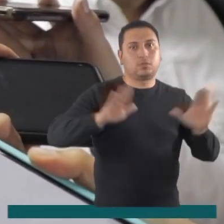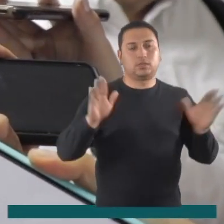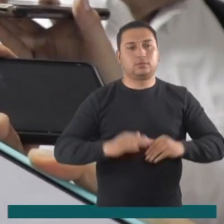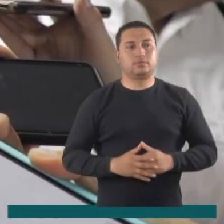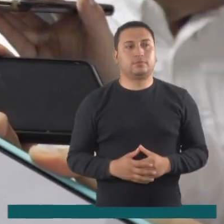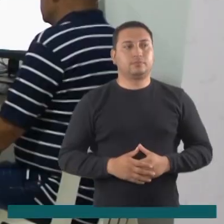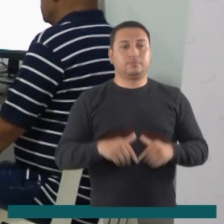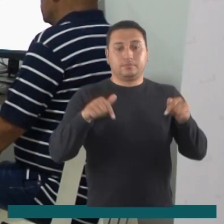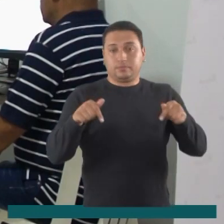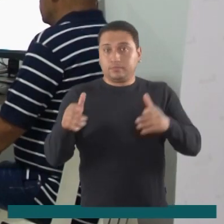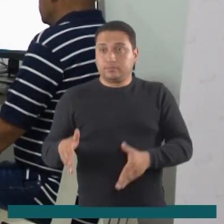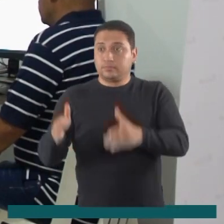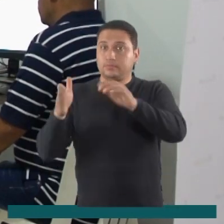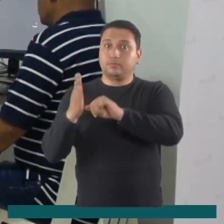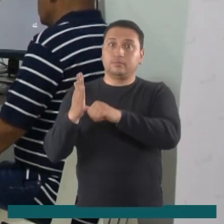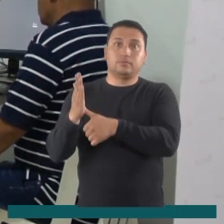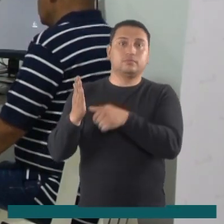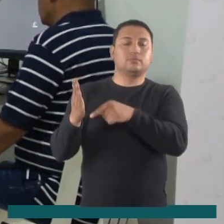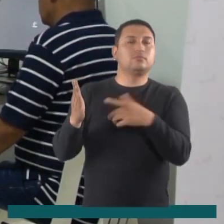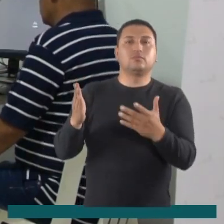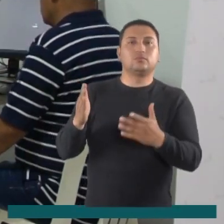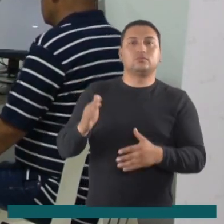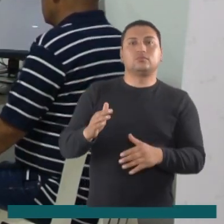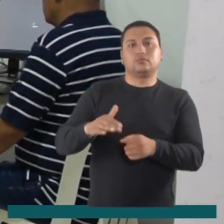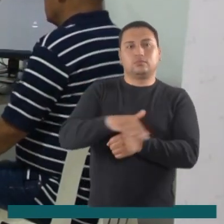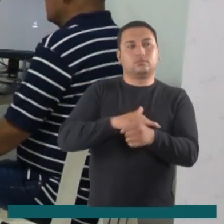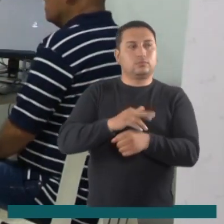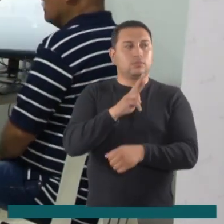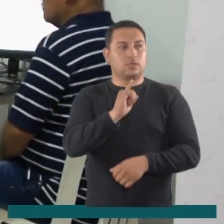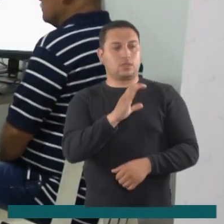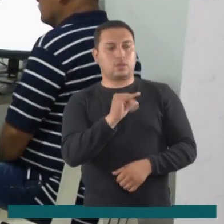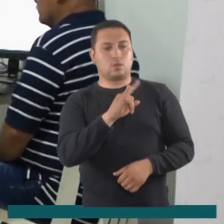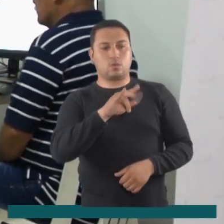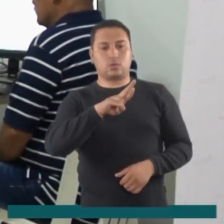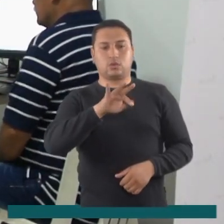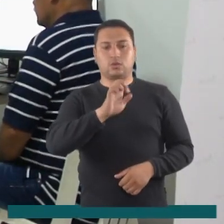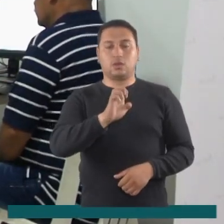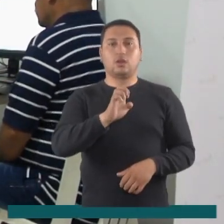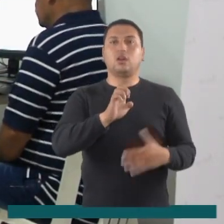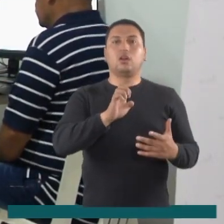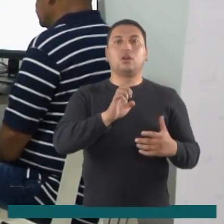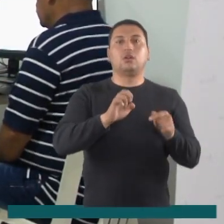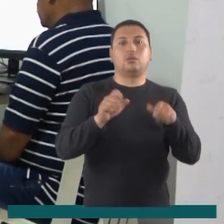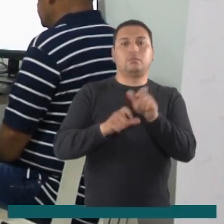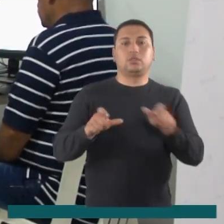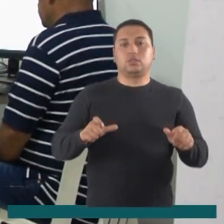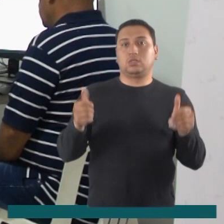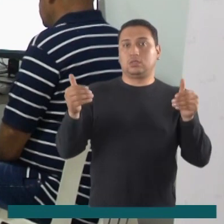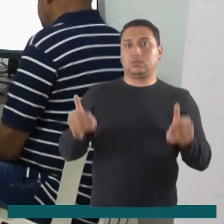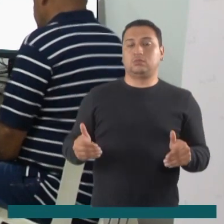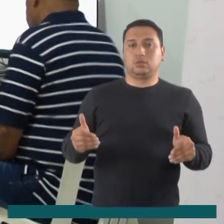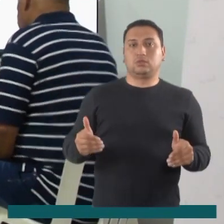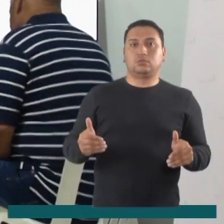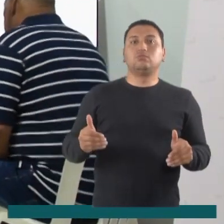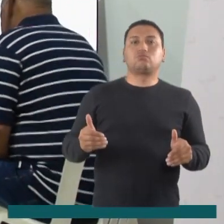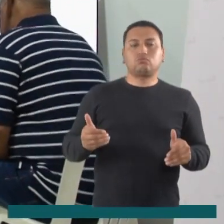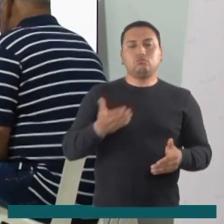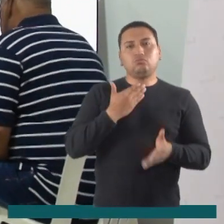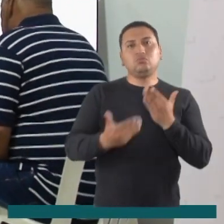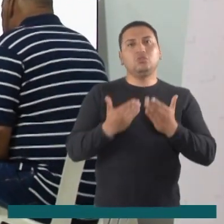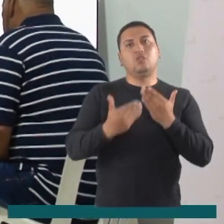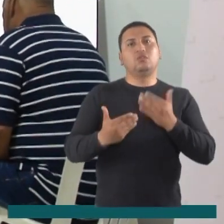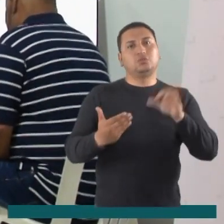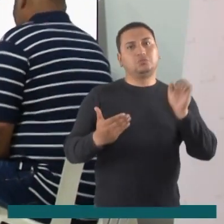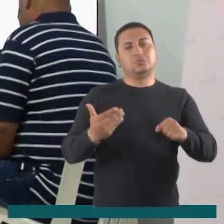de 18 años. En esta registraduría auxiliar ubicada en el barrio Ricaurte, sur de la capital tolimense, las personas con discapacidad pueden